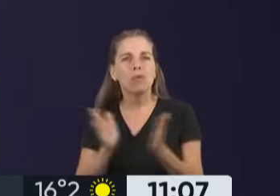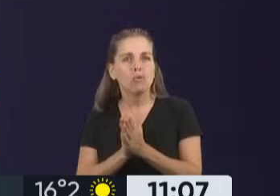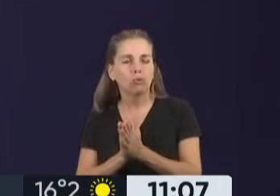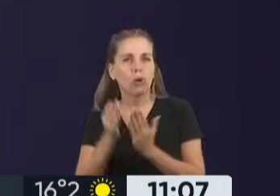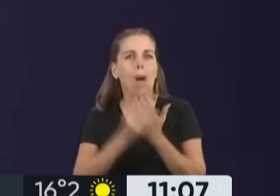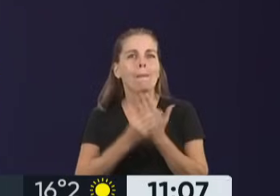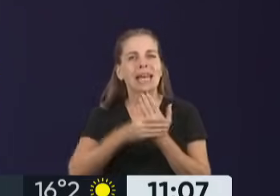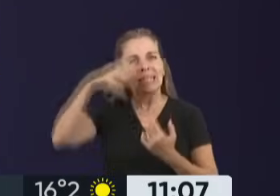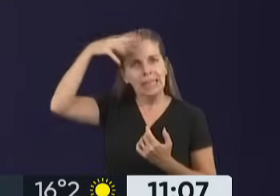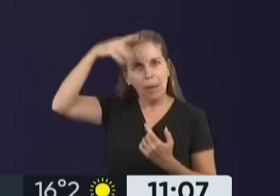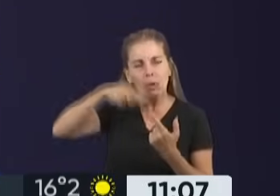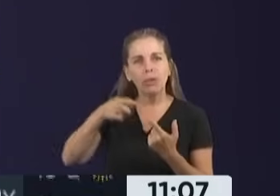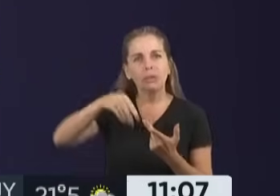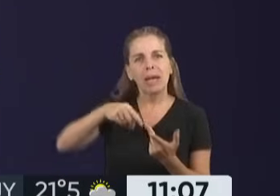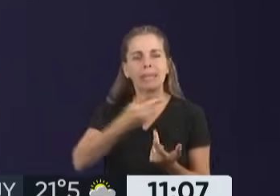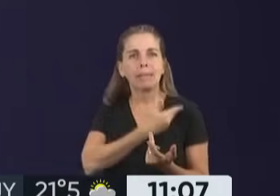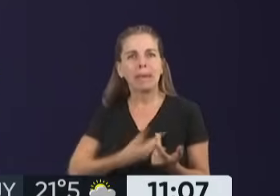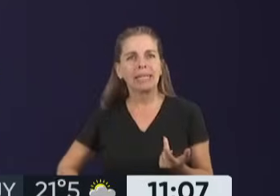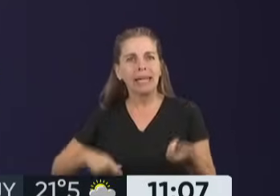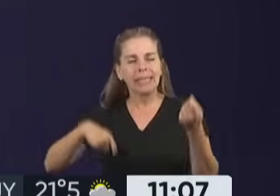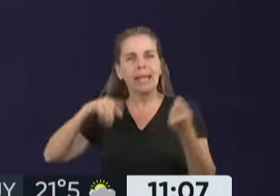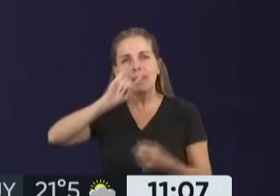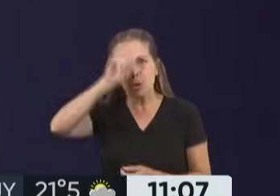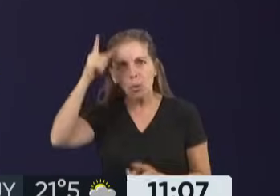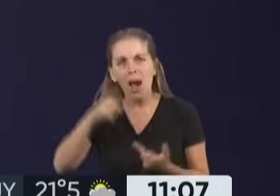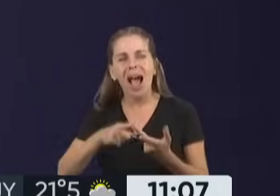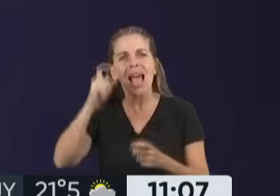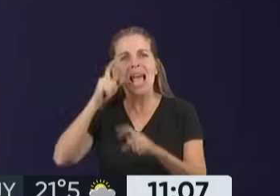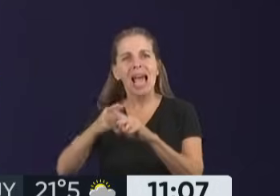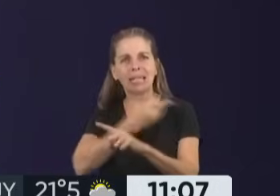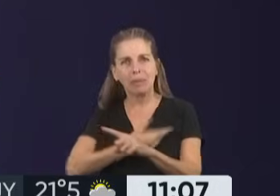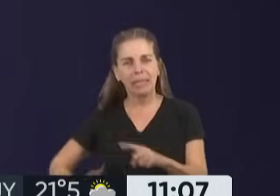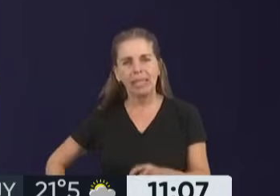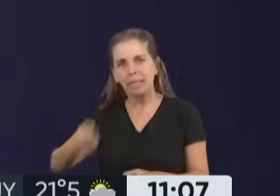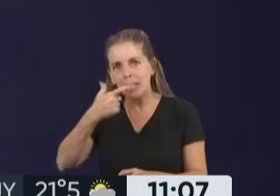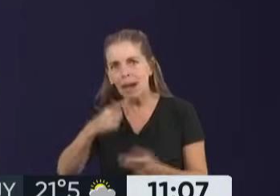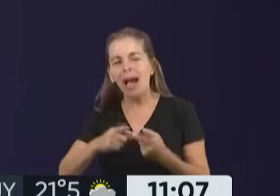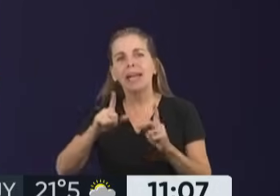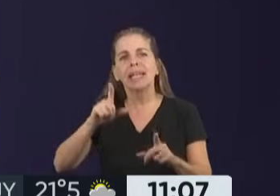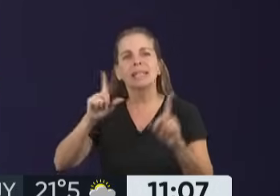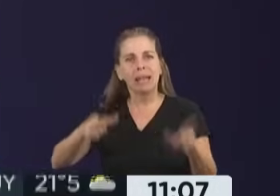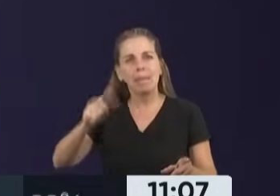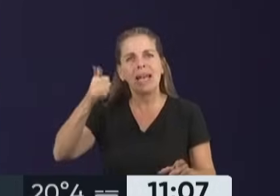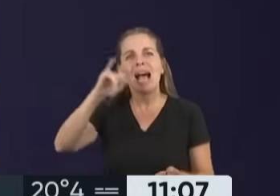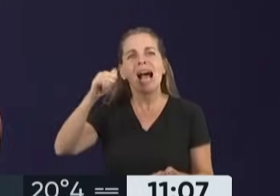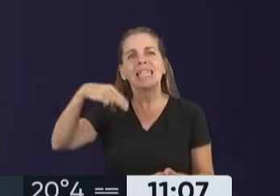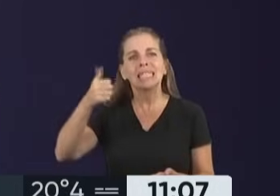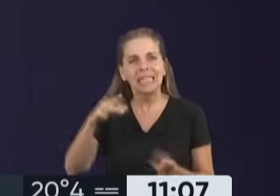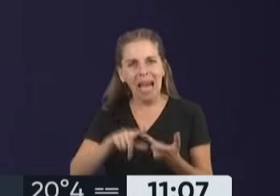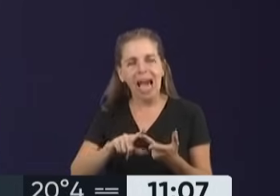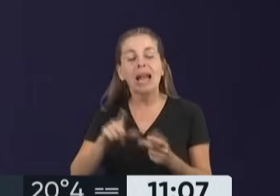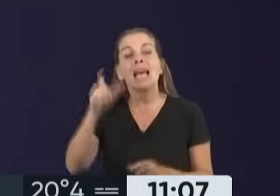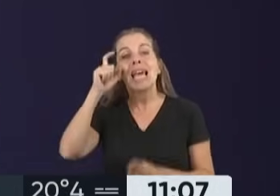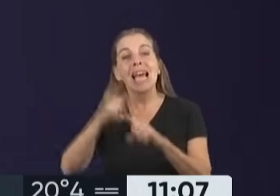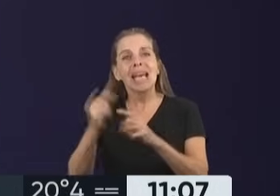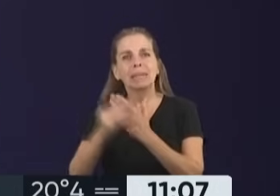Bullrich, el presidente de Uruguay, Lacalle Pou, los expresidentes Mauricio Macri y José María Aznar, y el ex ministro de